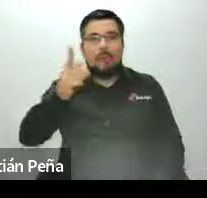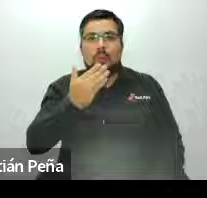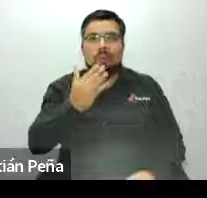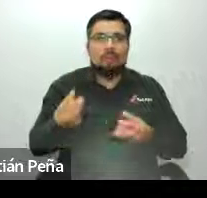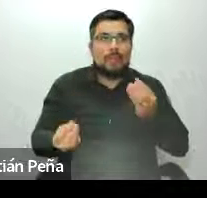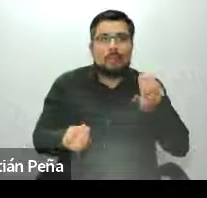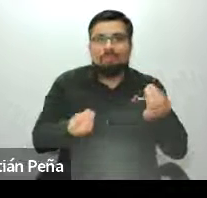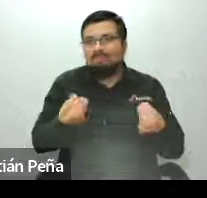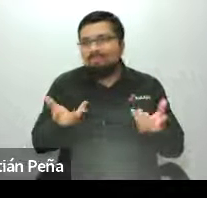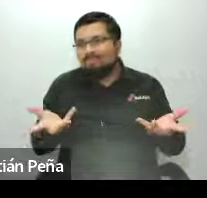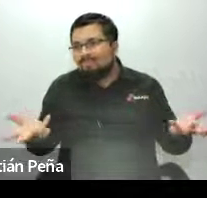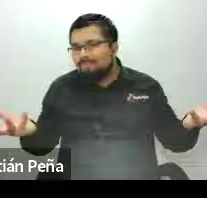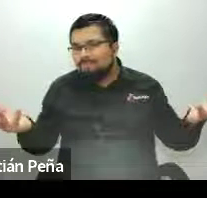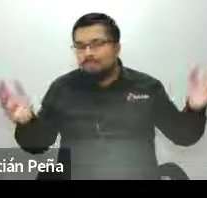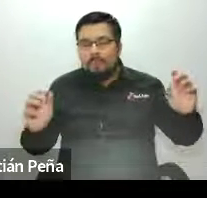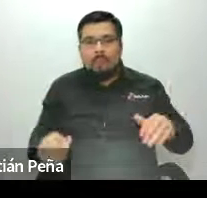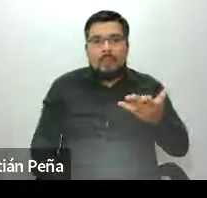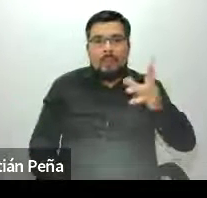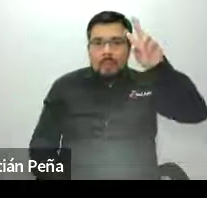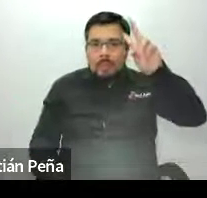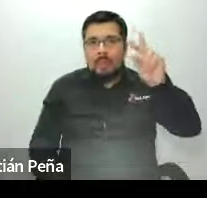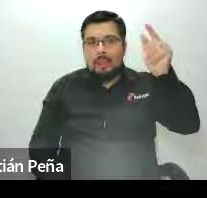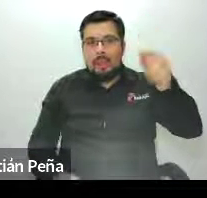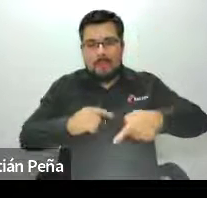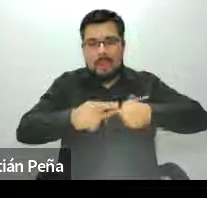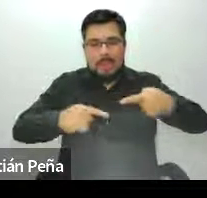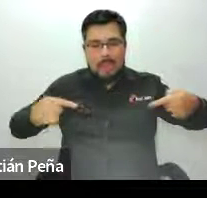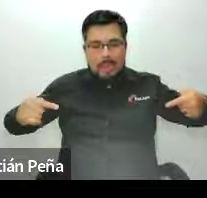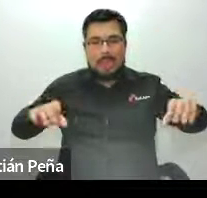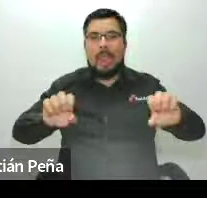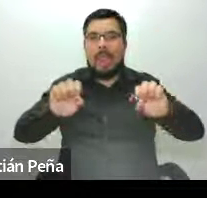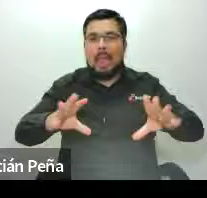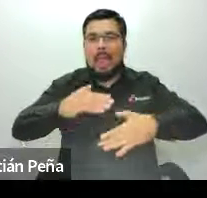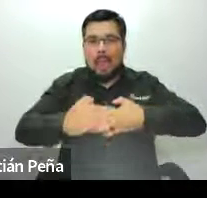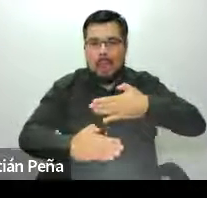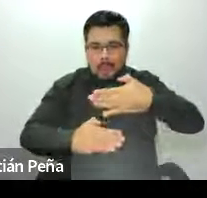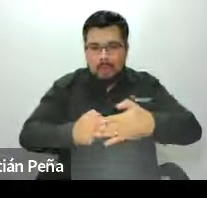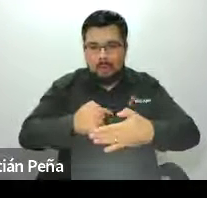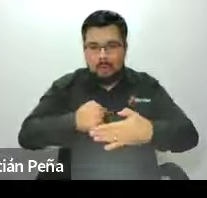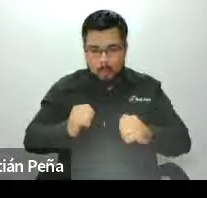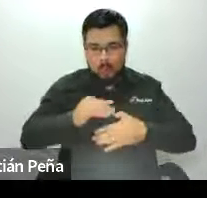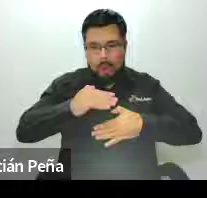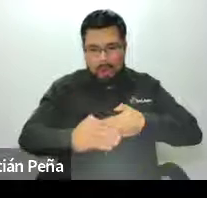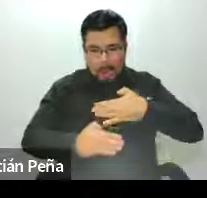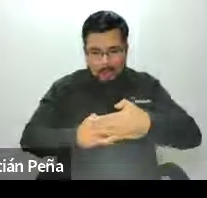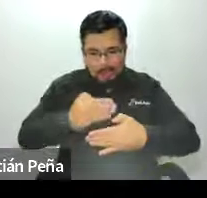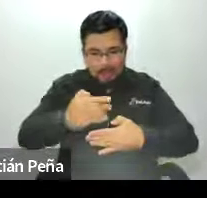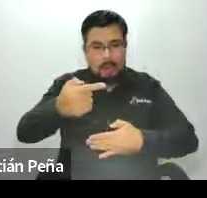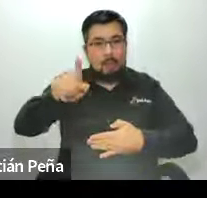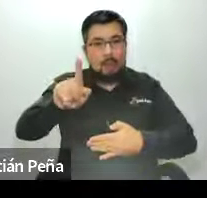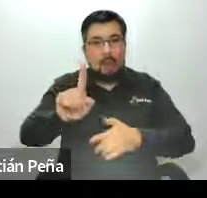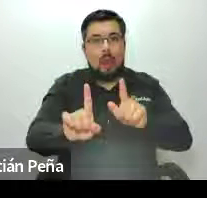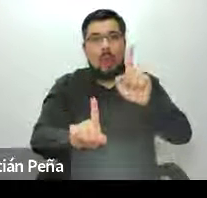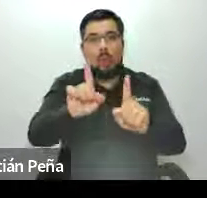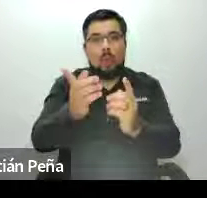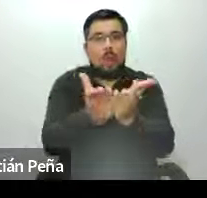que esta idea de lo espiral implica que yo puedo entonces avanzar, pero que si tengo un estudiante que tiene determinado diagnóstico, entonces